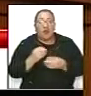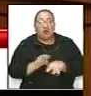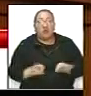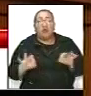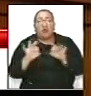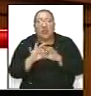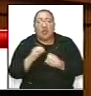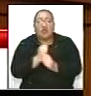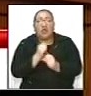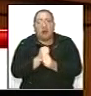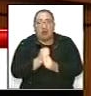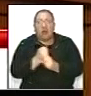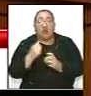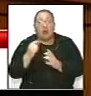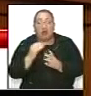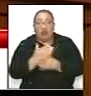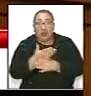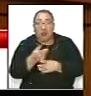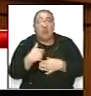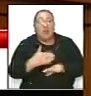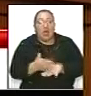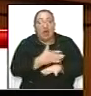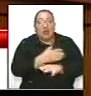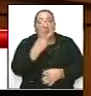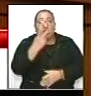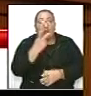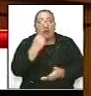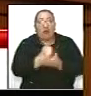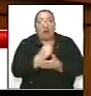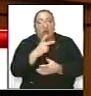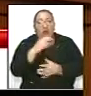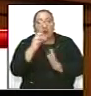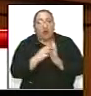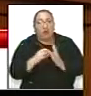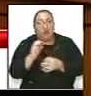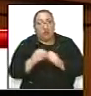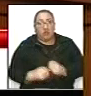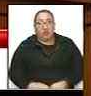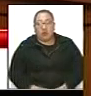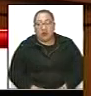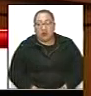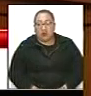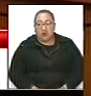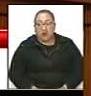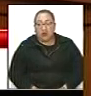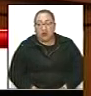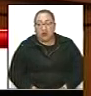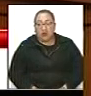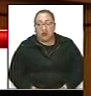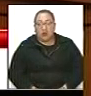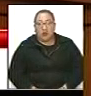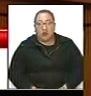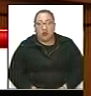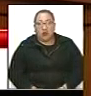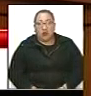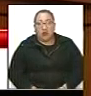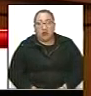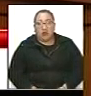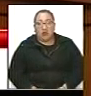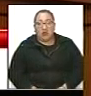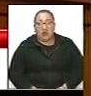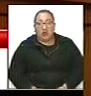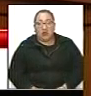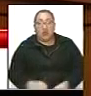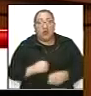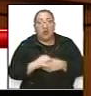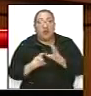pasos. Y entre ellos, hemos aprobado 2 programas presupuestales multisectoriales en la Ley de Presupuesto del